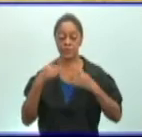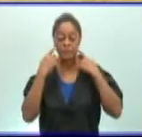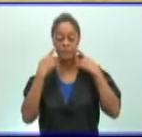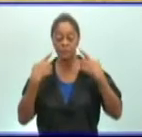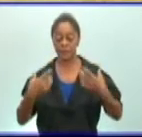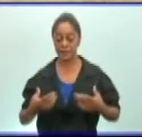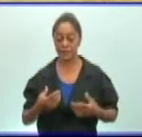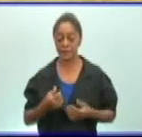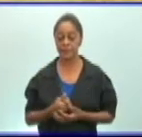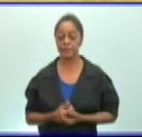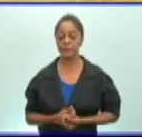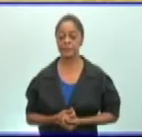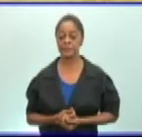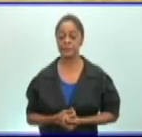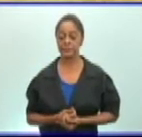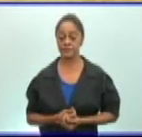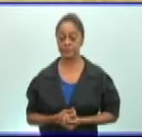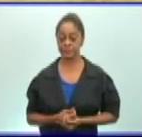importante.